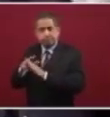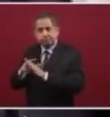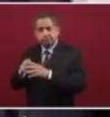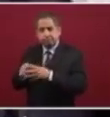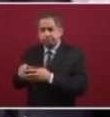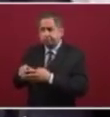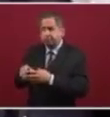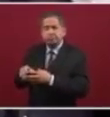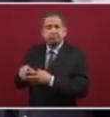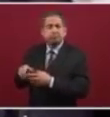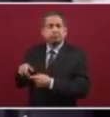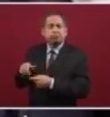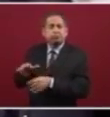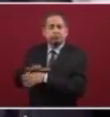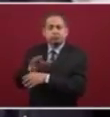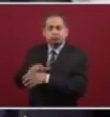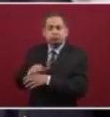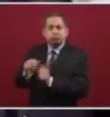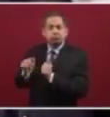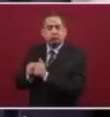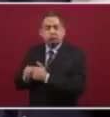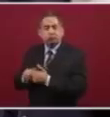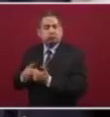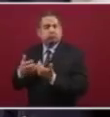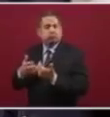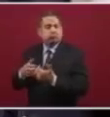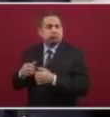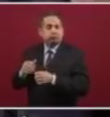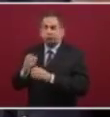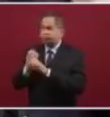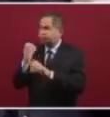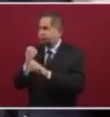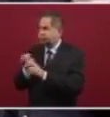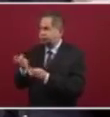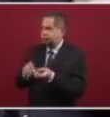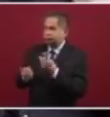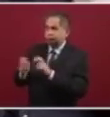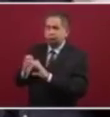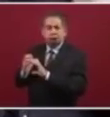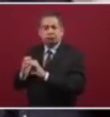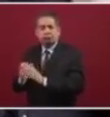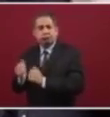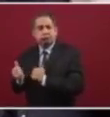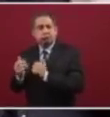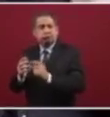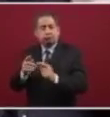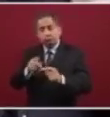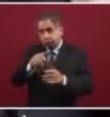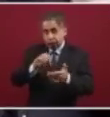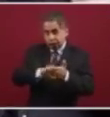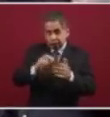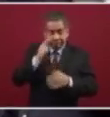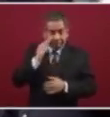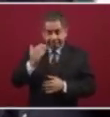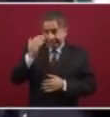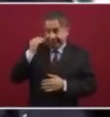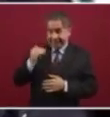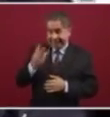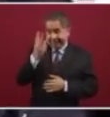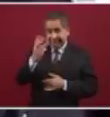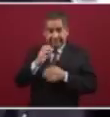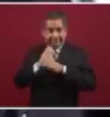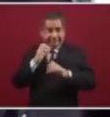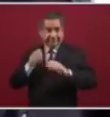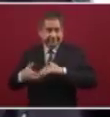rodantes o motorizadas. Hablaba de lo que ocurrió el fin de semana, tres tráileres con cerca de